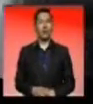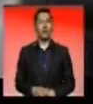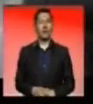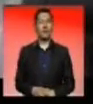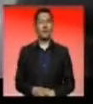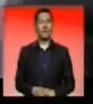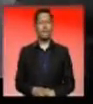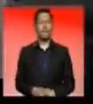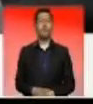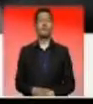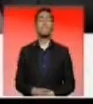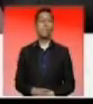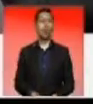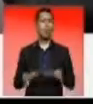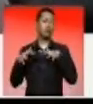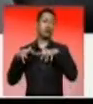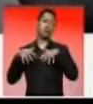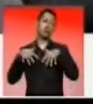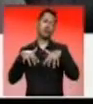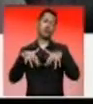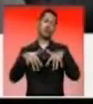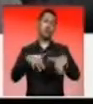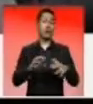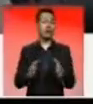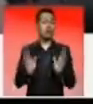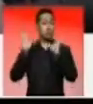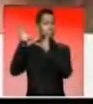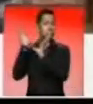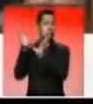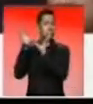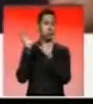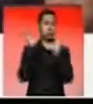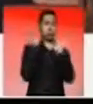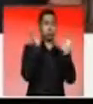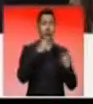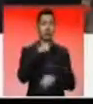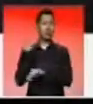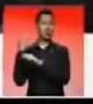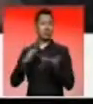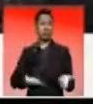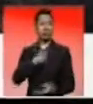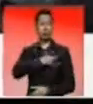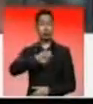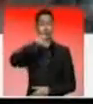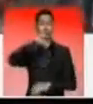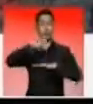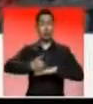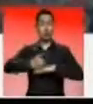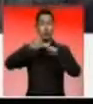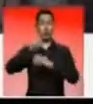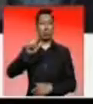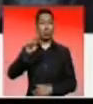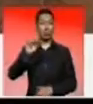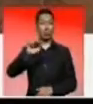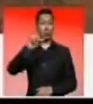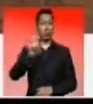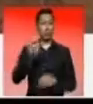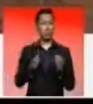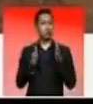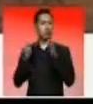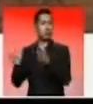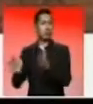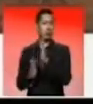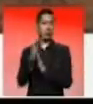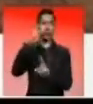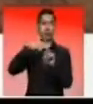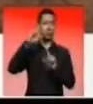Una multitudinaria asistencia tuvo el traslado del féretro de Monseñor Luis Alberto Luna Tobar a la cripta de la Catedral de la Inmaculada